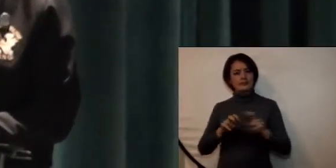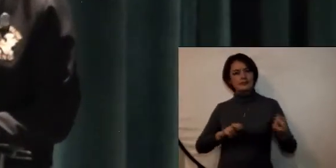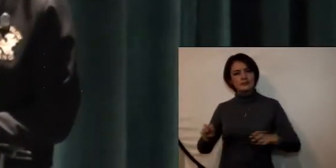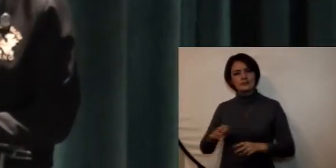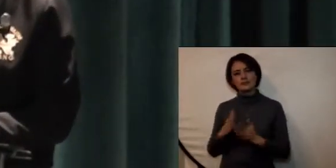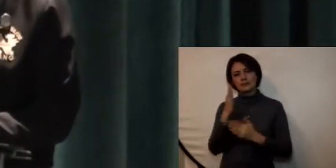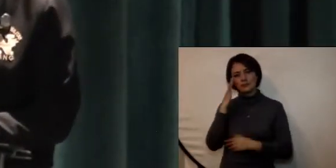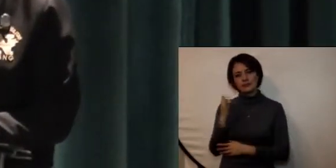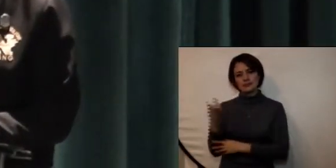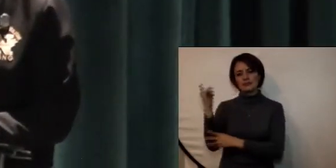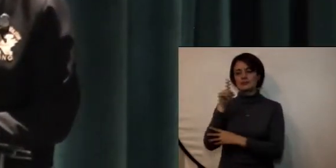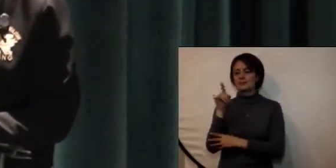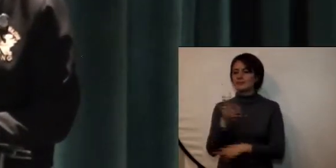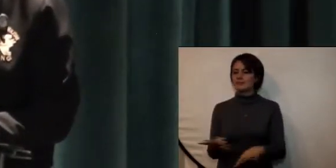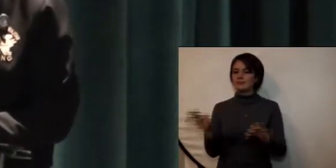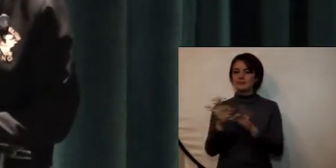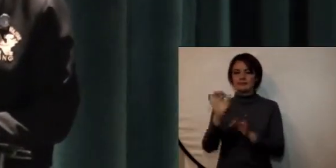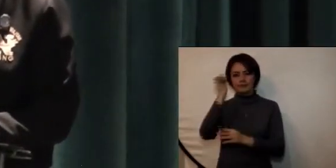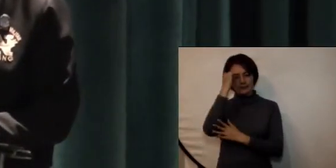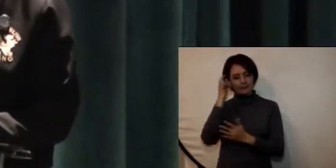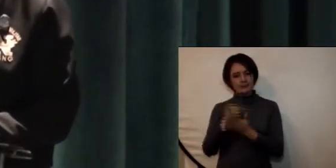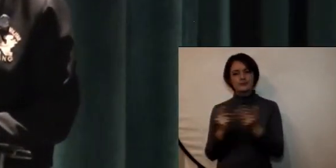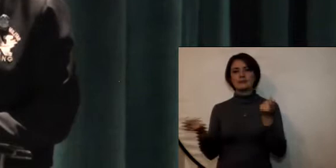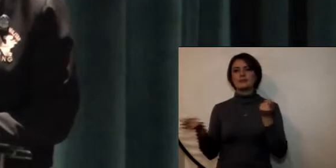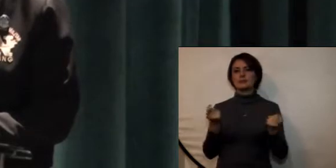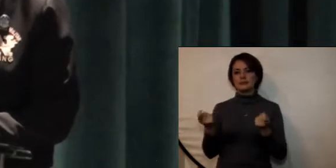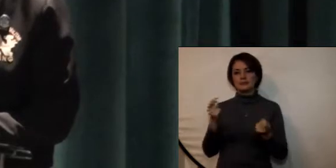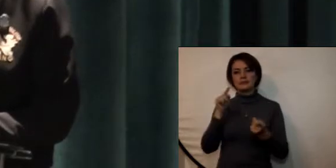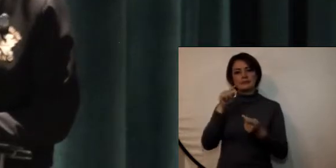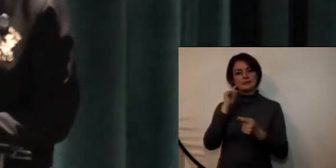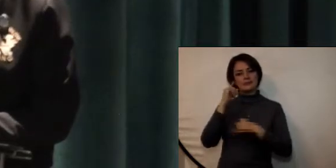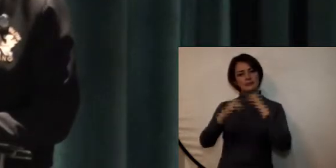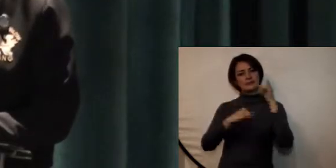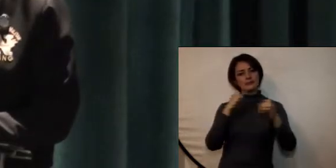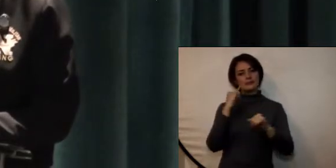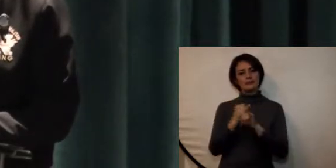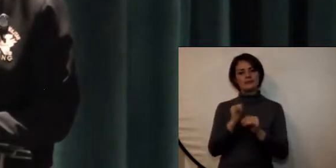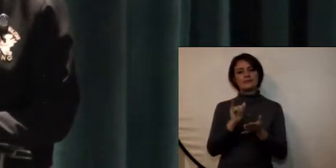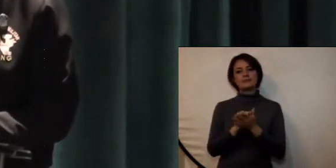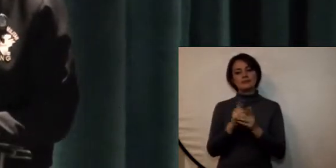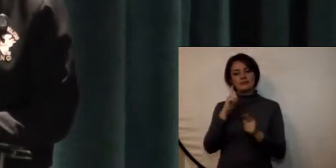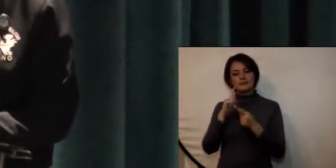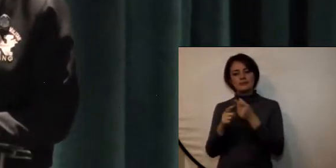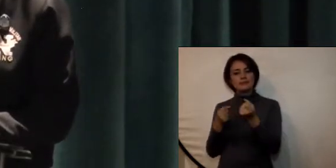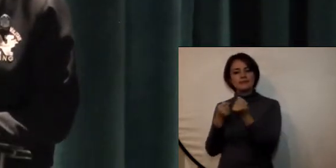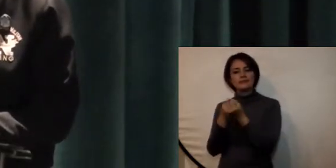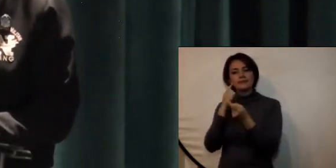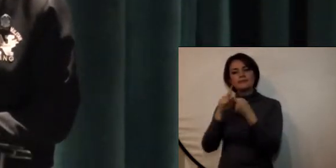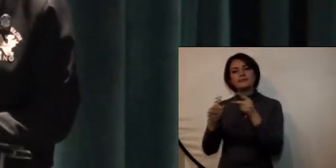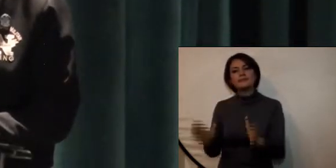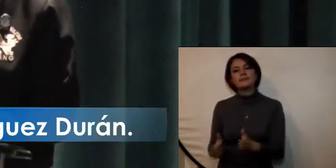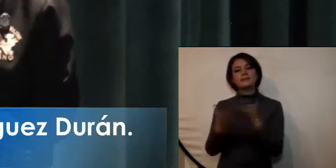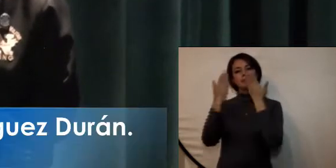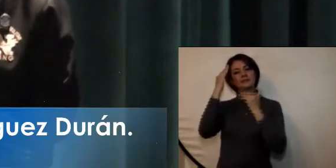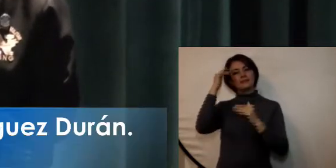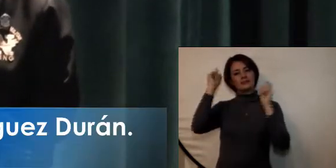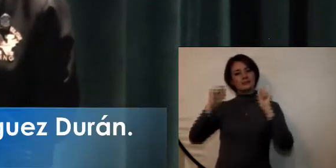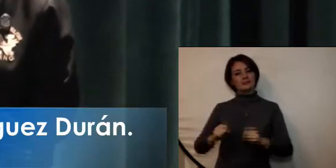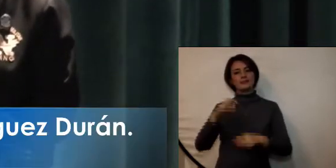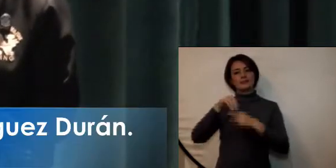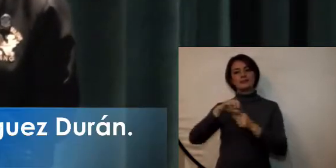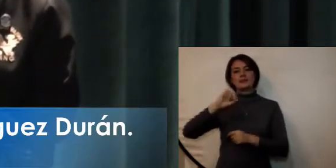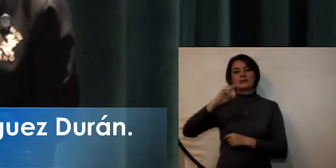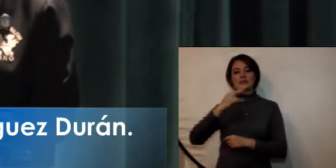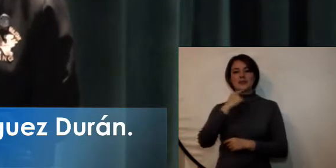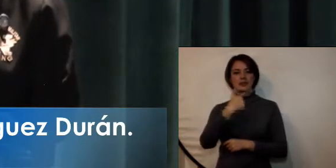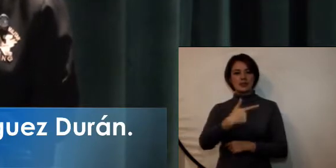hace parte fundamental de la estrategia de internacionalización y se desarrolla con el fin de mejorar las competencias en lengua